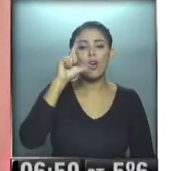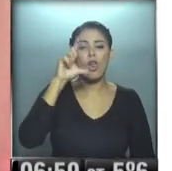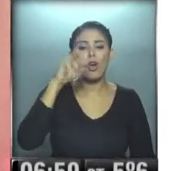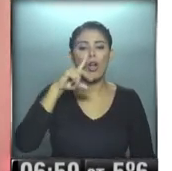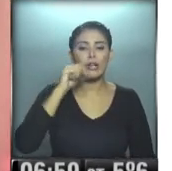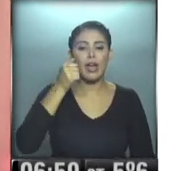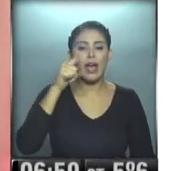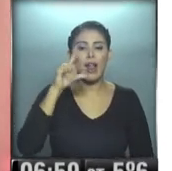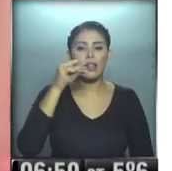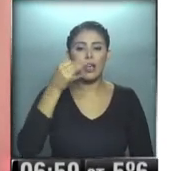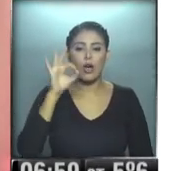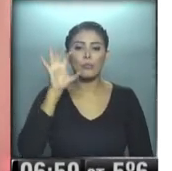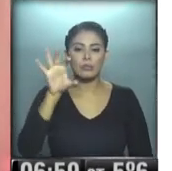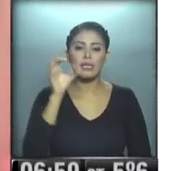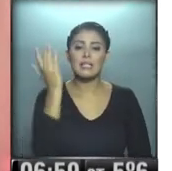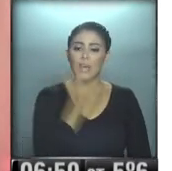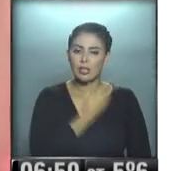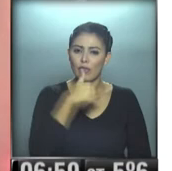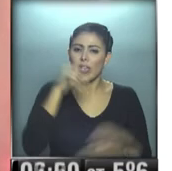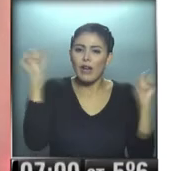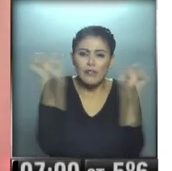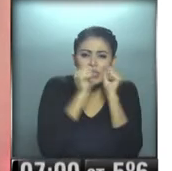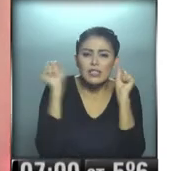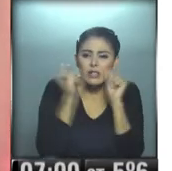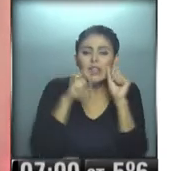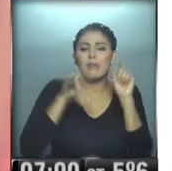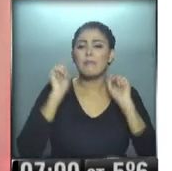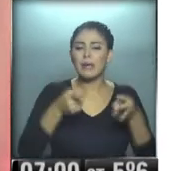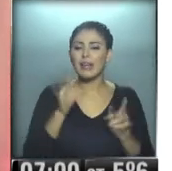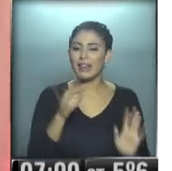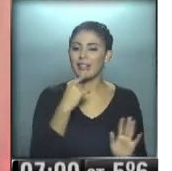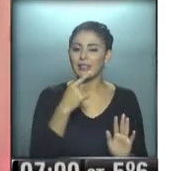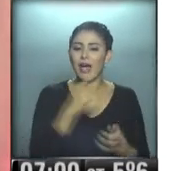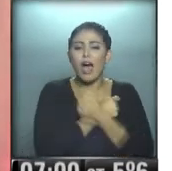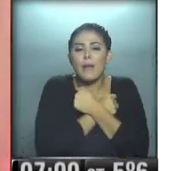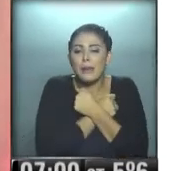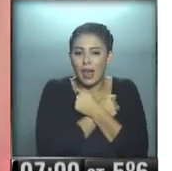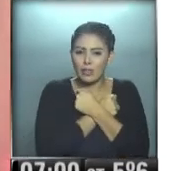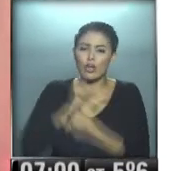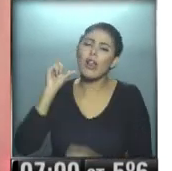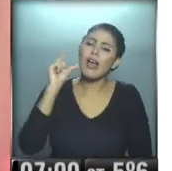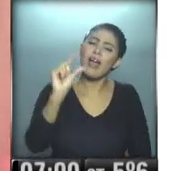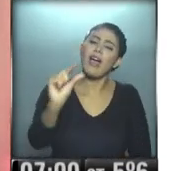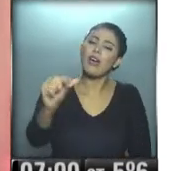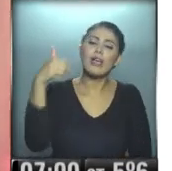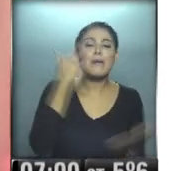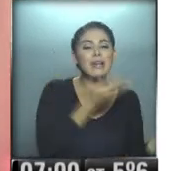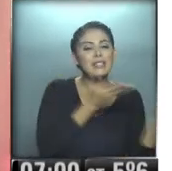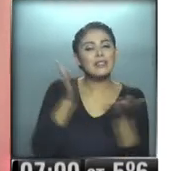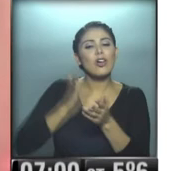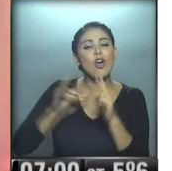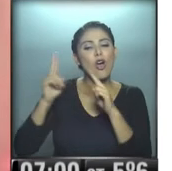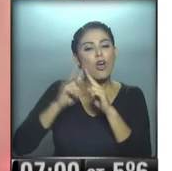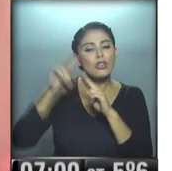departamento Castellanos, provincia de Santa Fe. Frío por acá también, dice Carolina. Te mando un abrazo a la distancia y te presento a mi